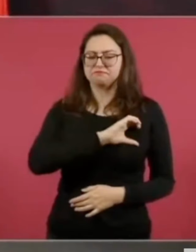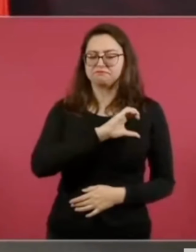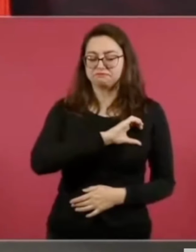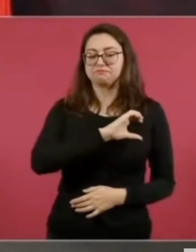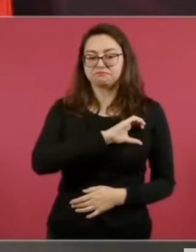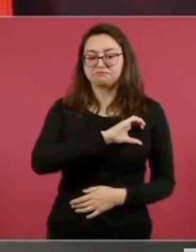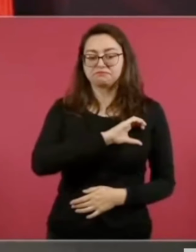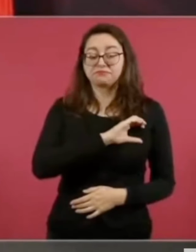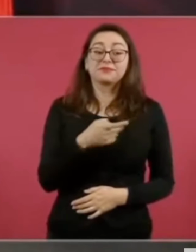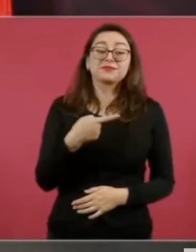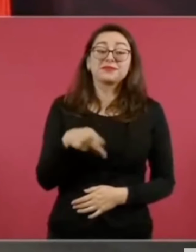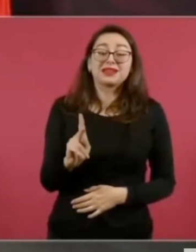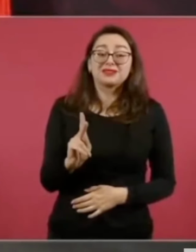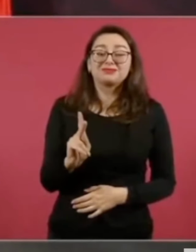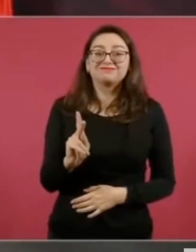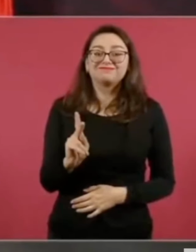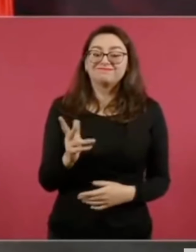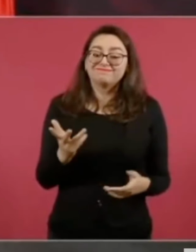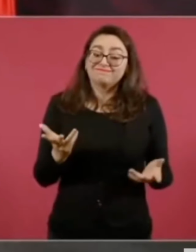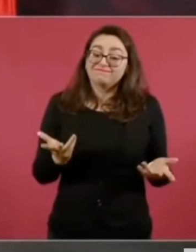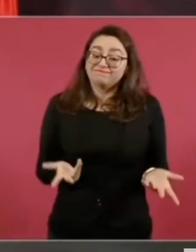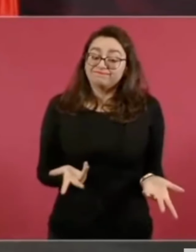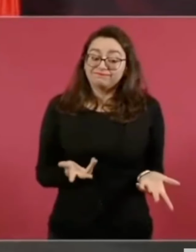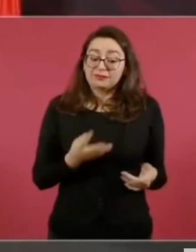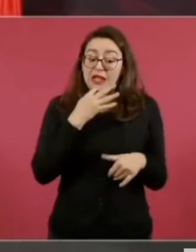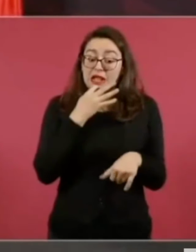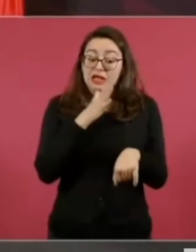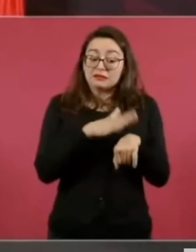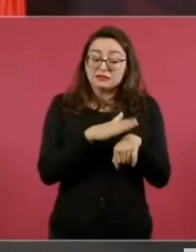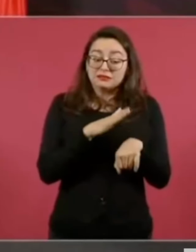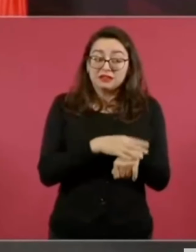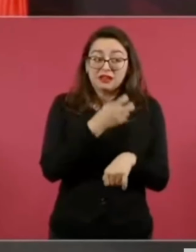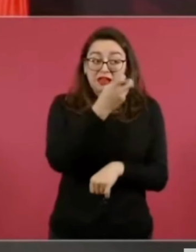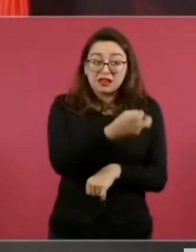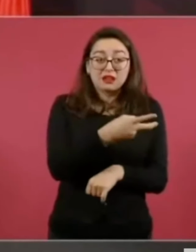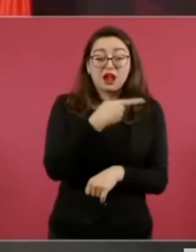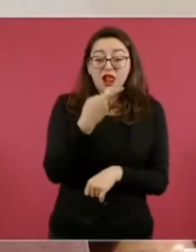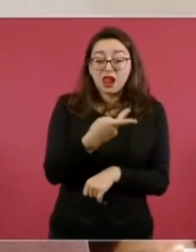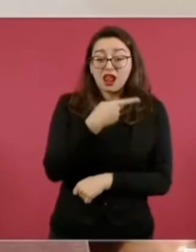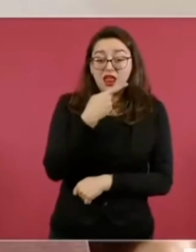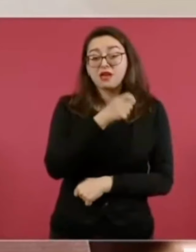más que es más de lo mismo.